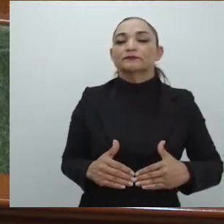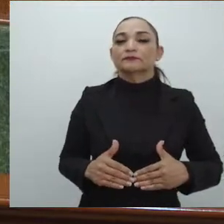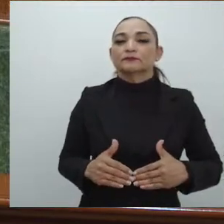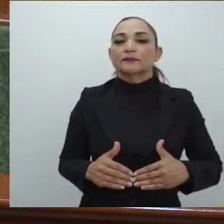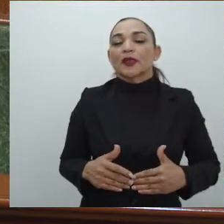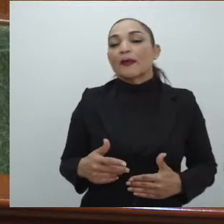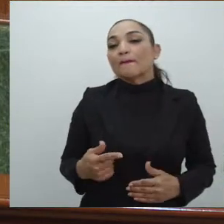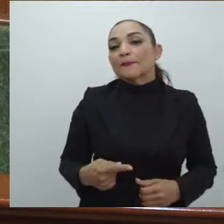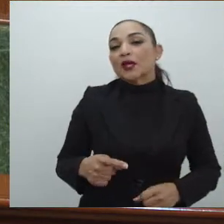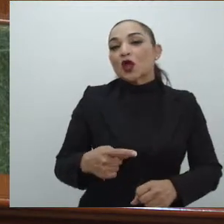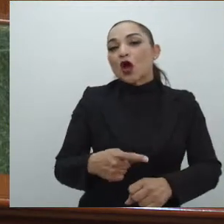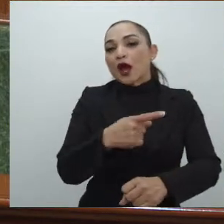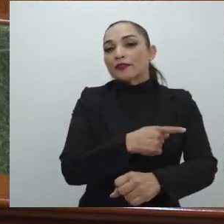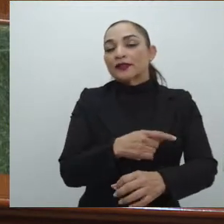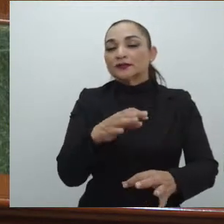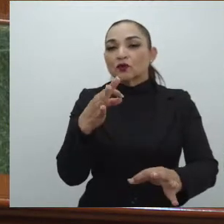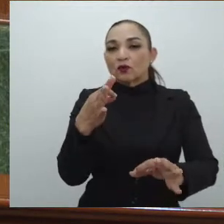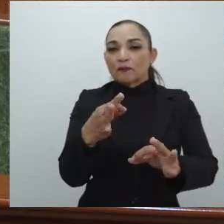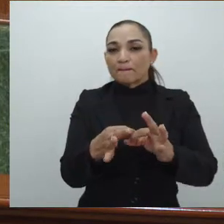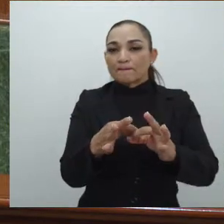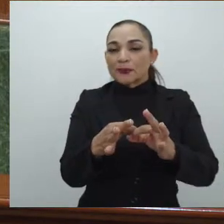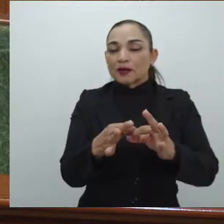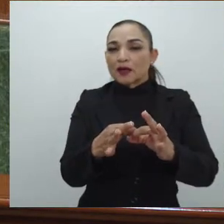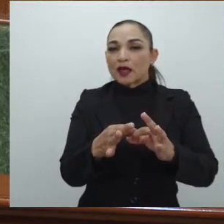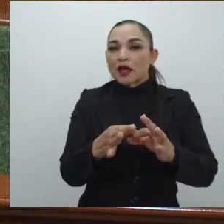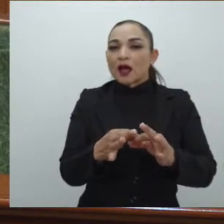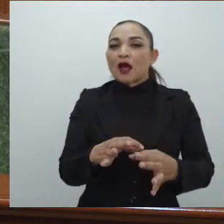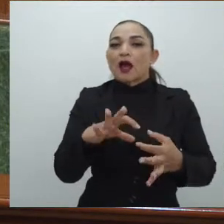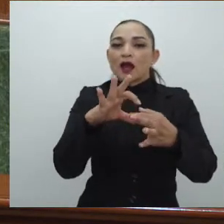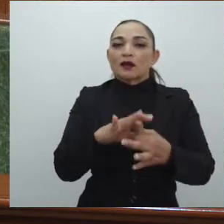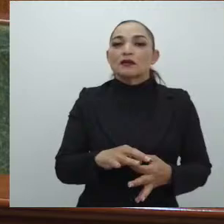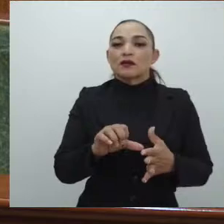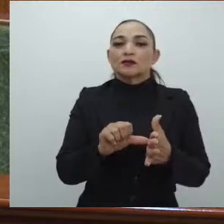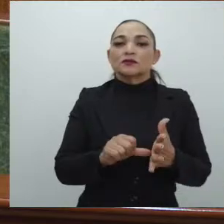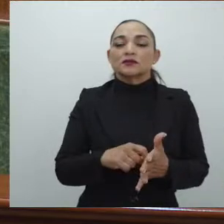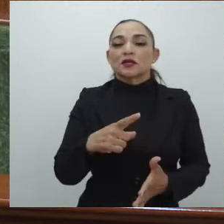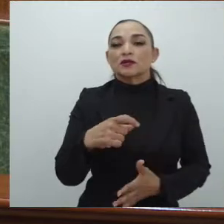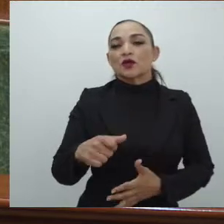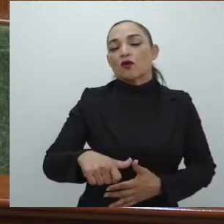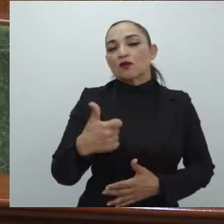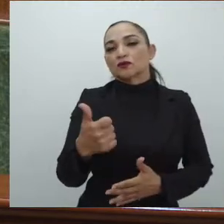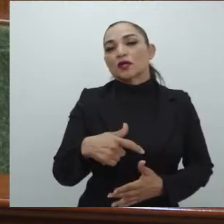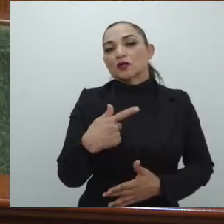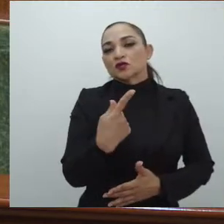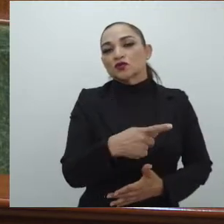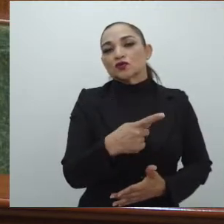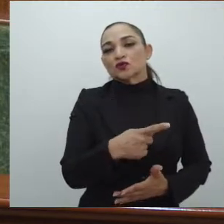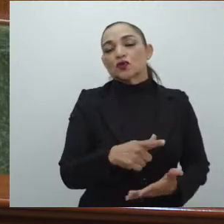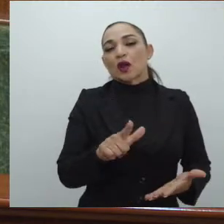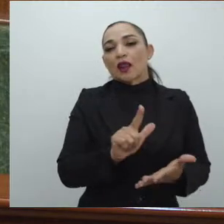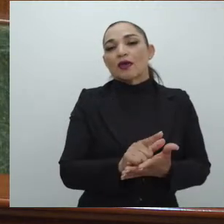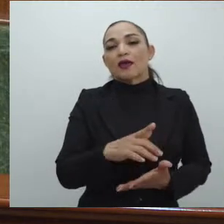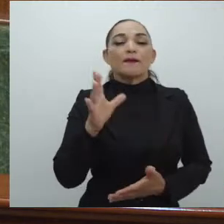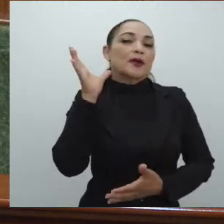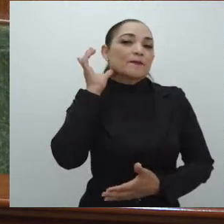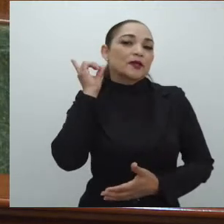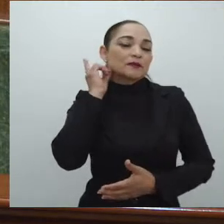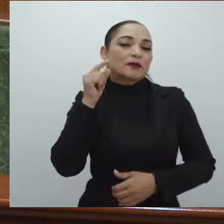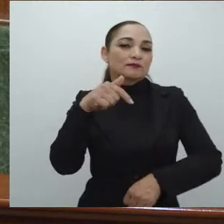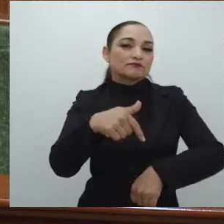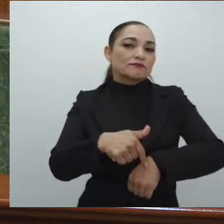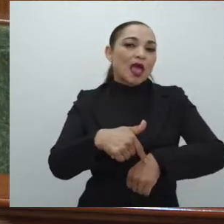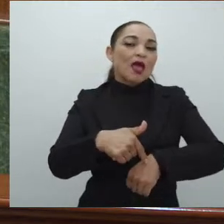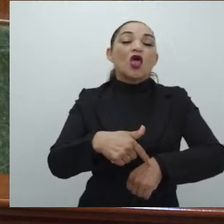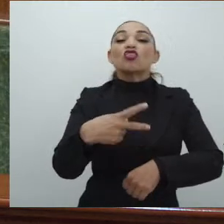Pero antes, y en cumplimiento a lo que dispone el artículo 112 de la Ley Orgánica del Congreso del Estado y por ser las 14 horas, se pregunta a